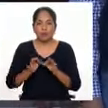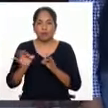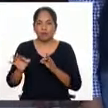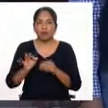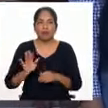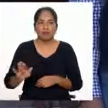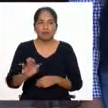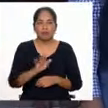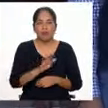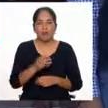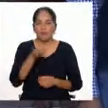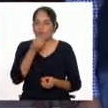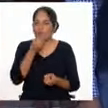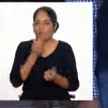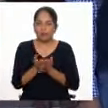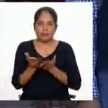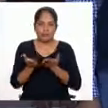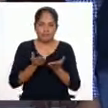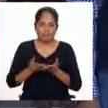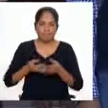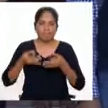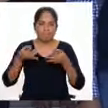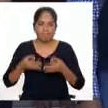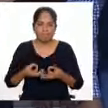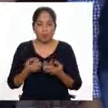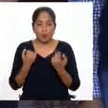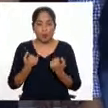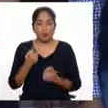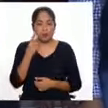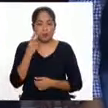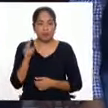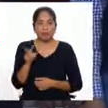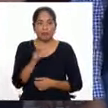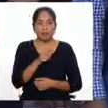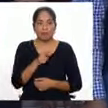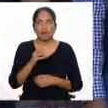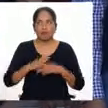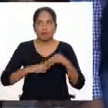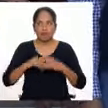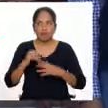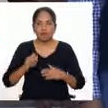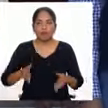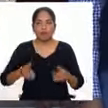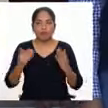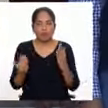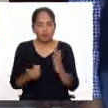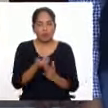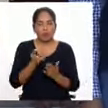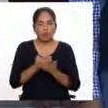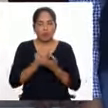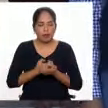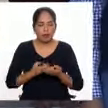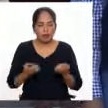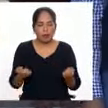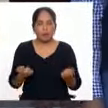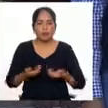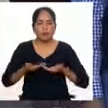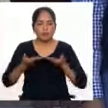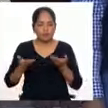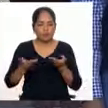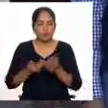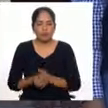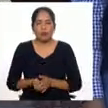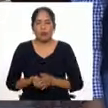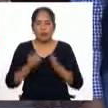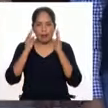profundo. Hoy podemos ver que sí es posible darles infraestructura, equipamiento, una